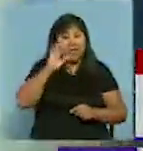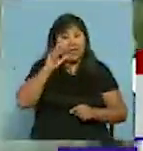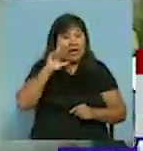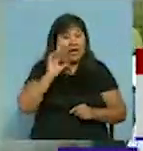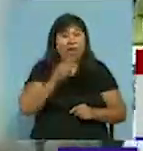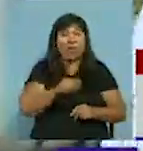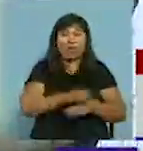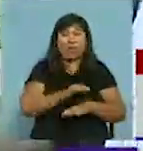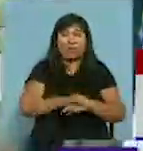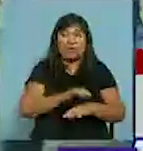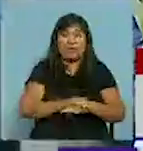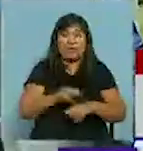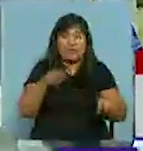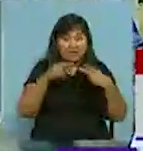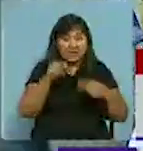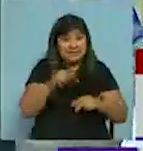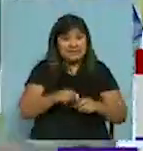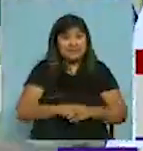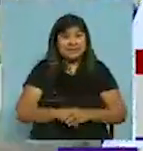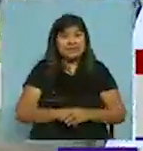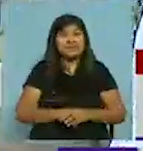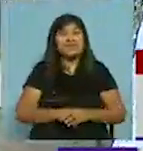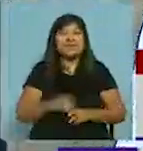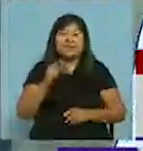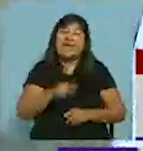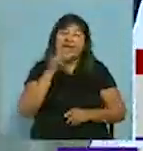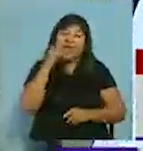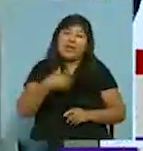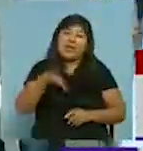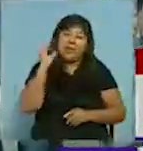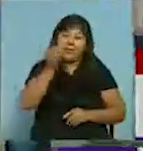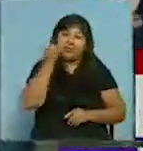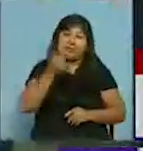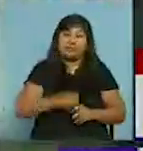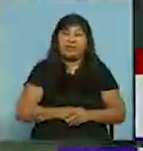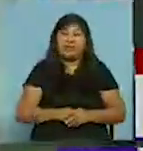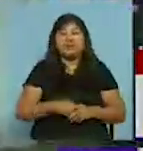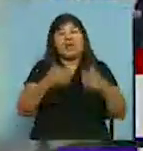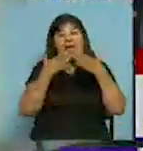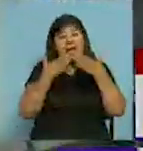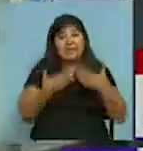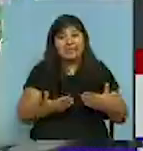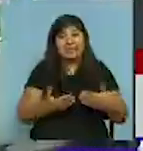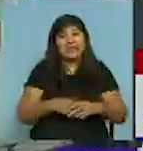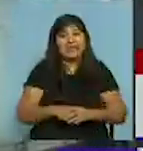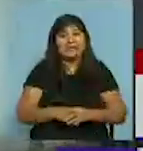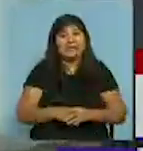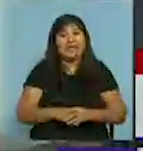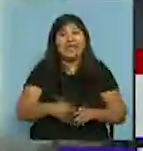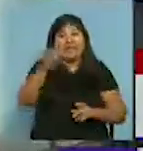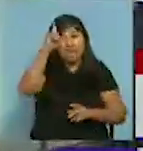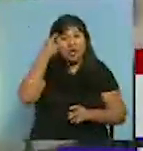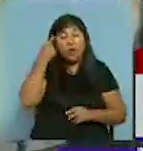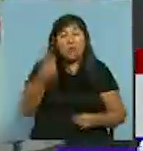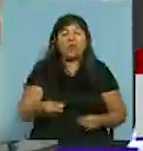de en este almuerzo navideño rodrigo llegó el gran día cuáles son las palabras agradecido especialmente a dios que